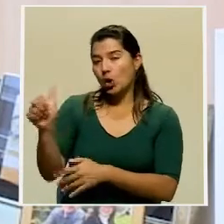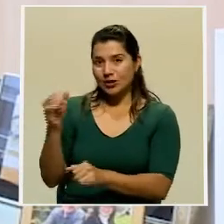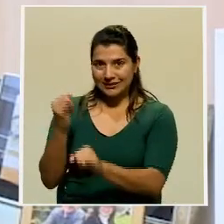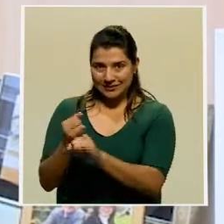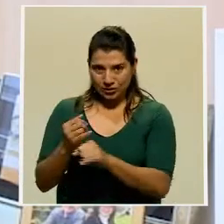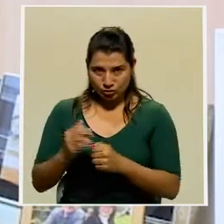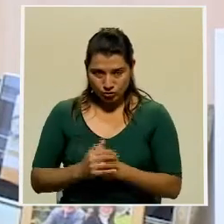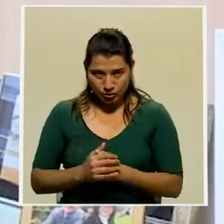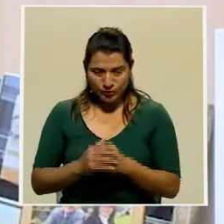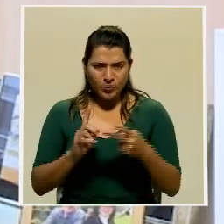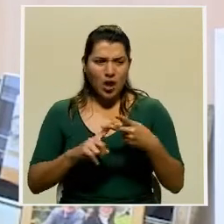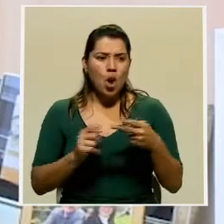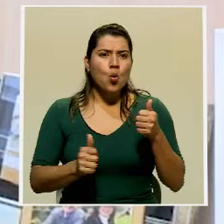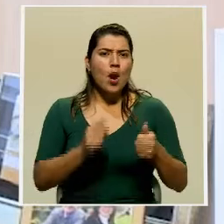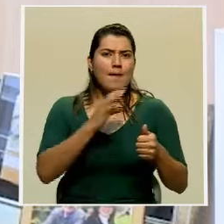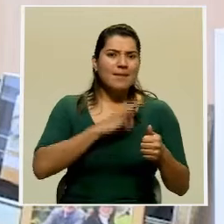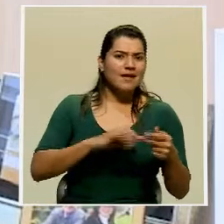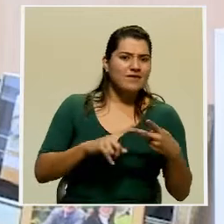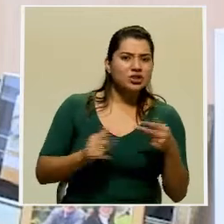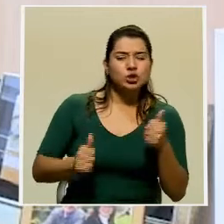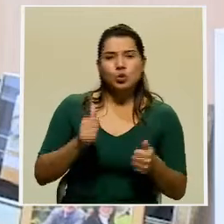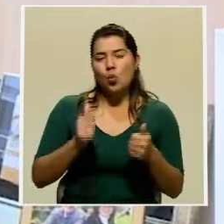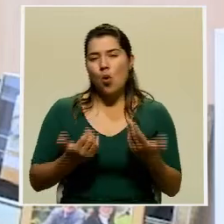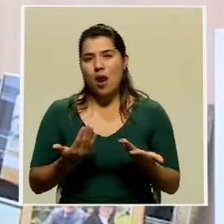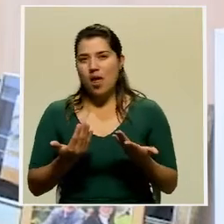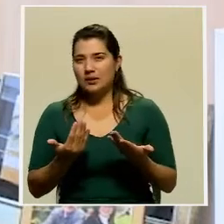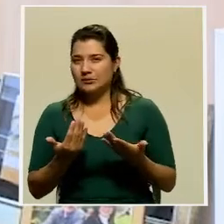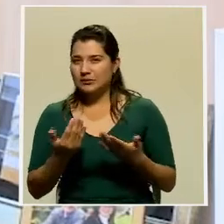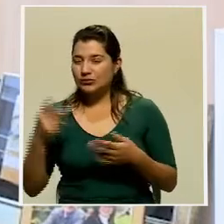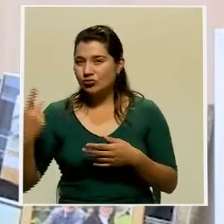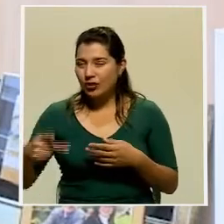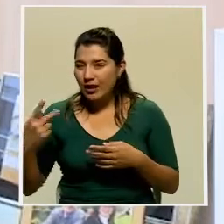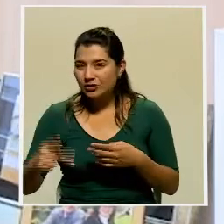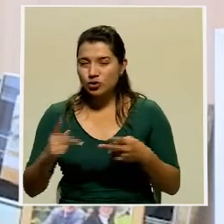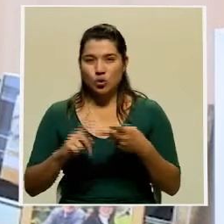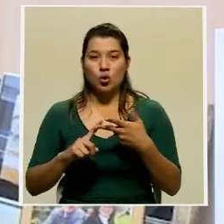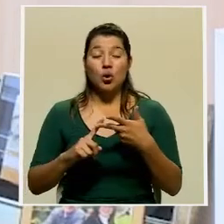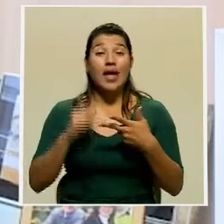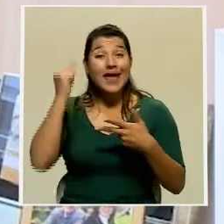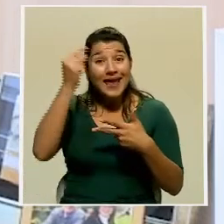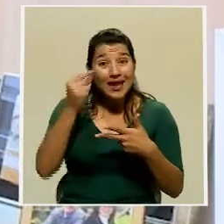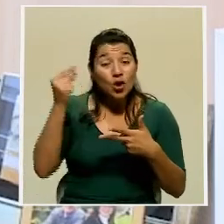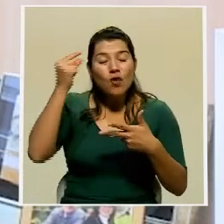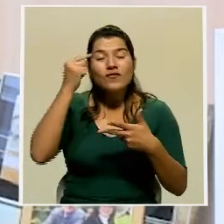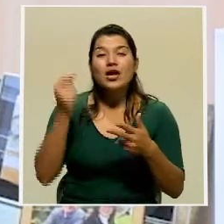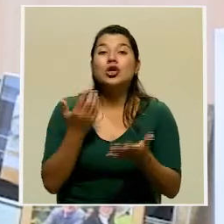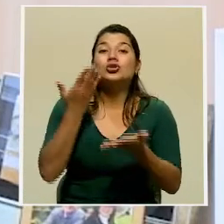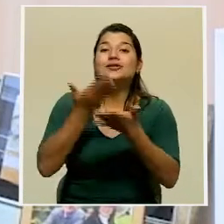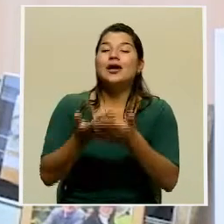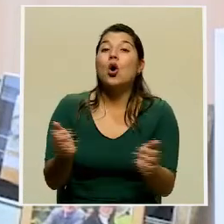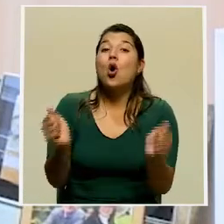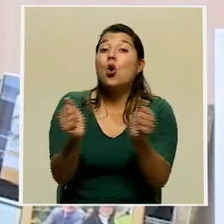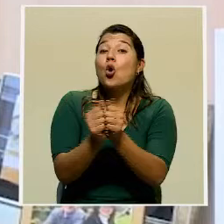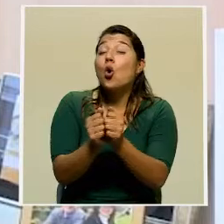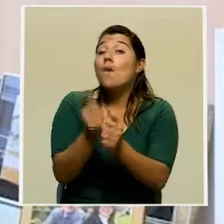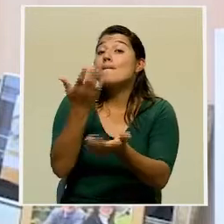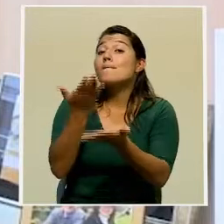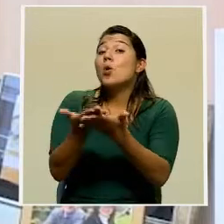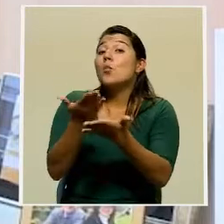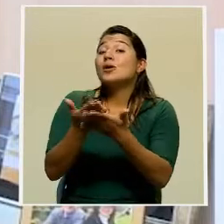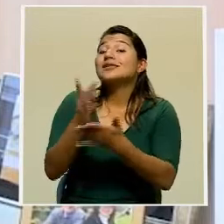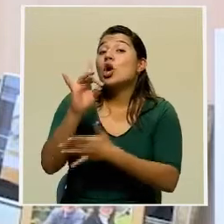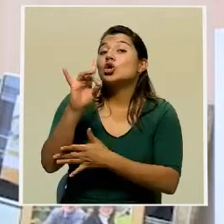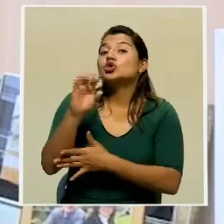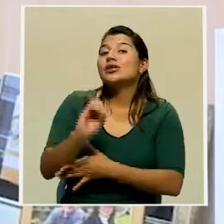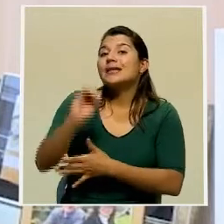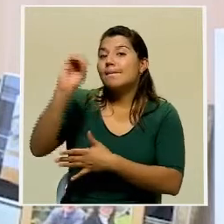son los pros y contras? El monto de la garantía. El gobierno llegó con una propuesta de 80% para